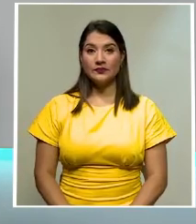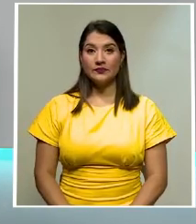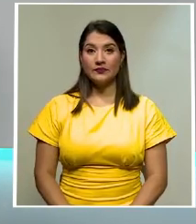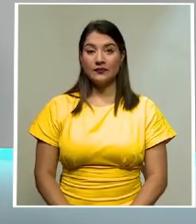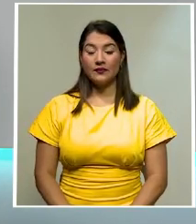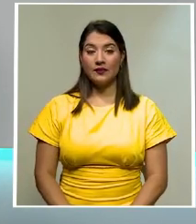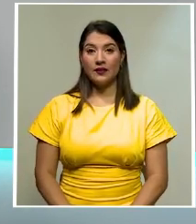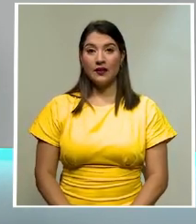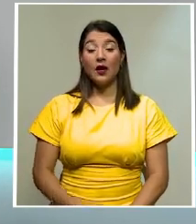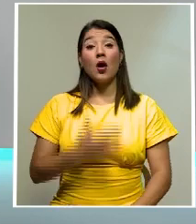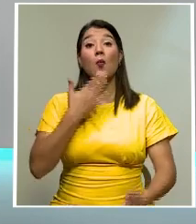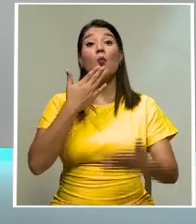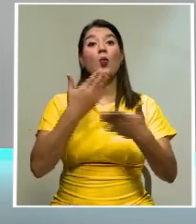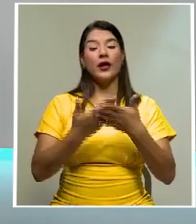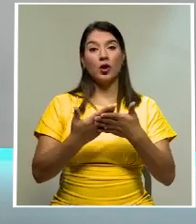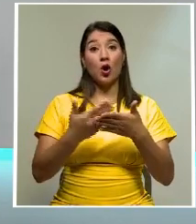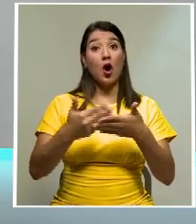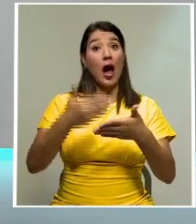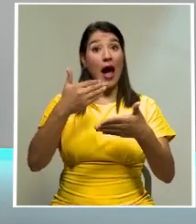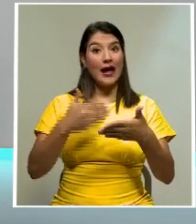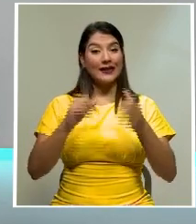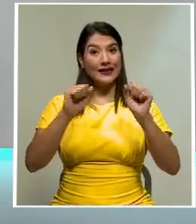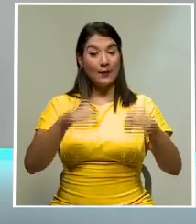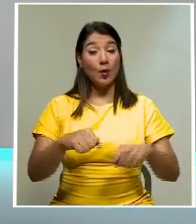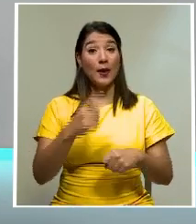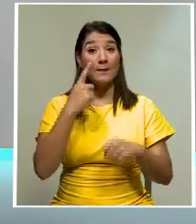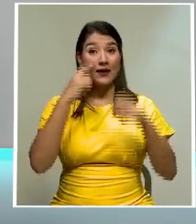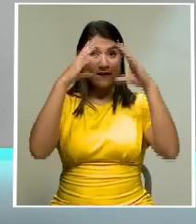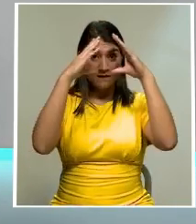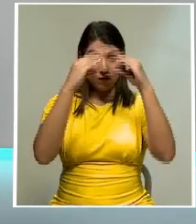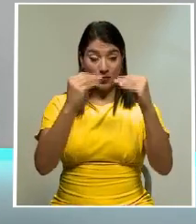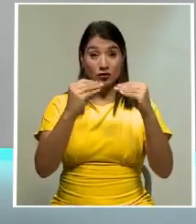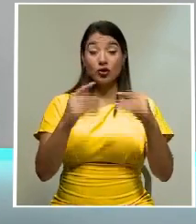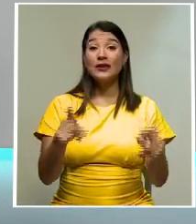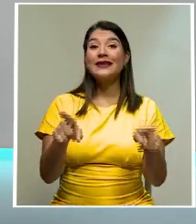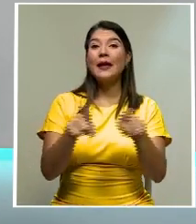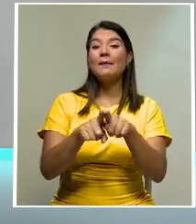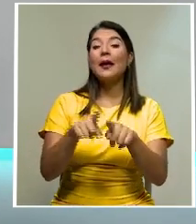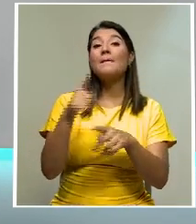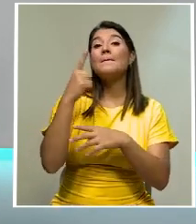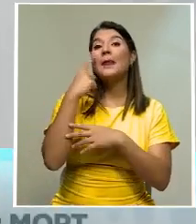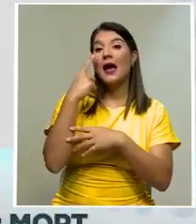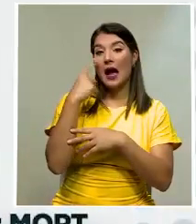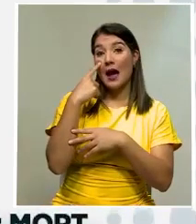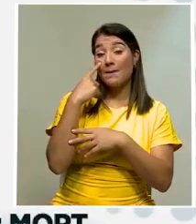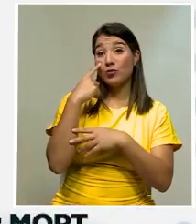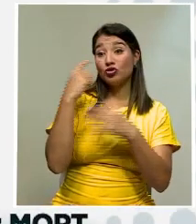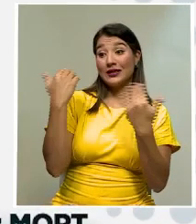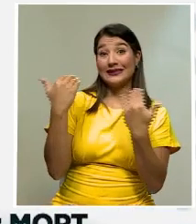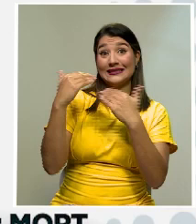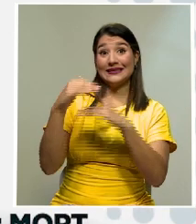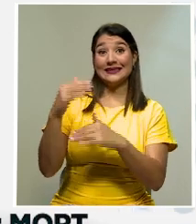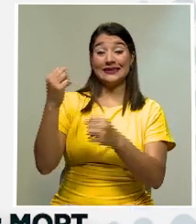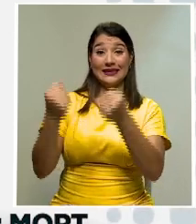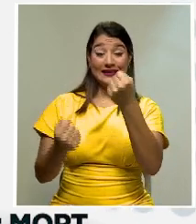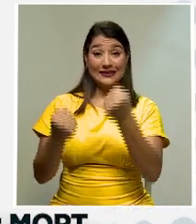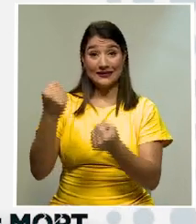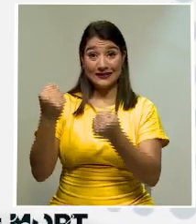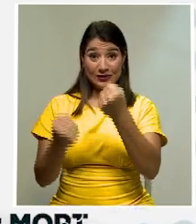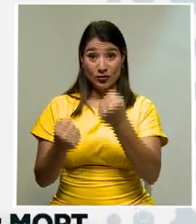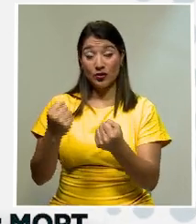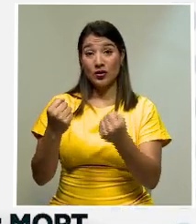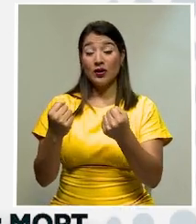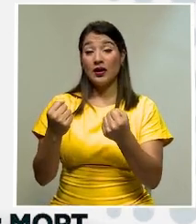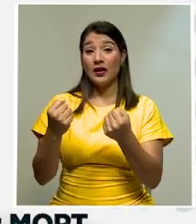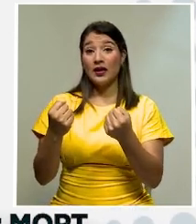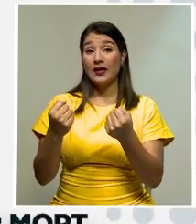Bien, antes de ver esta información vamos a ver también las medidas de restricción vehicular que rigen